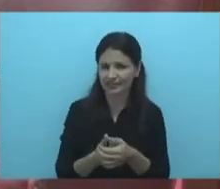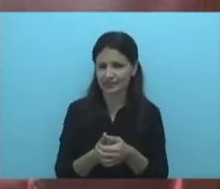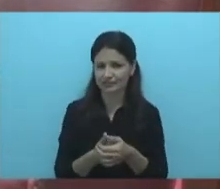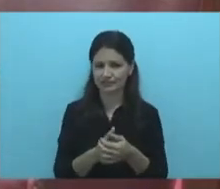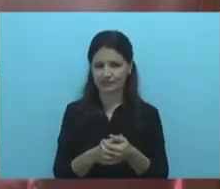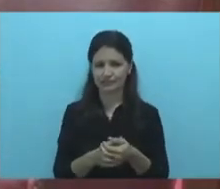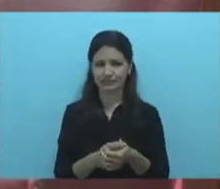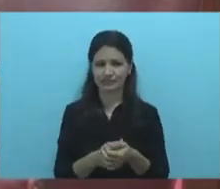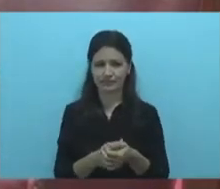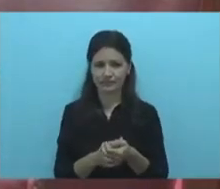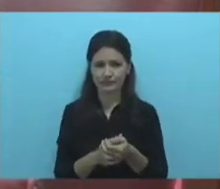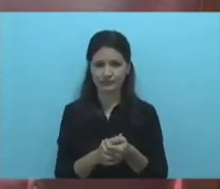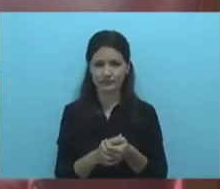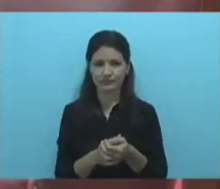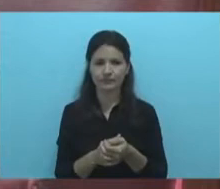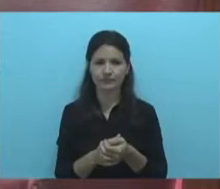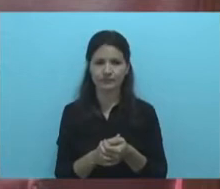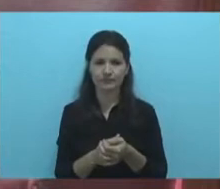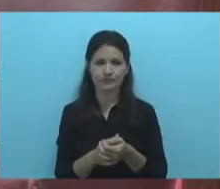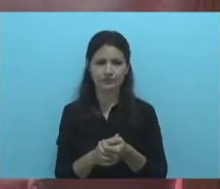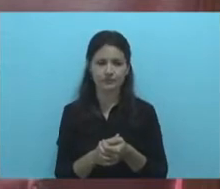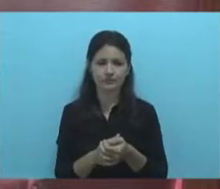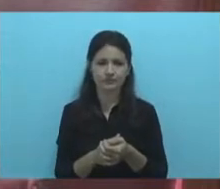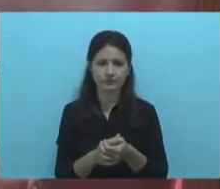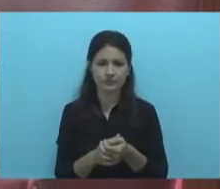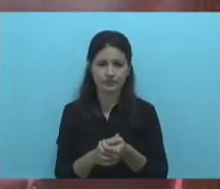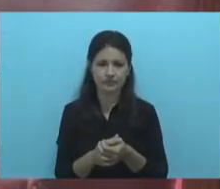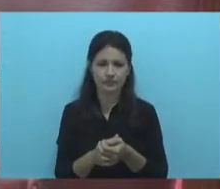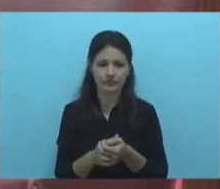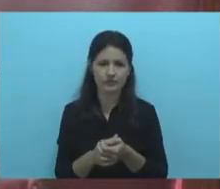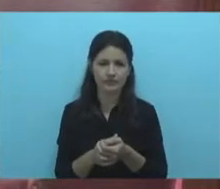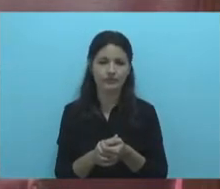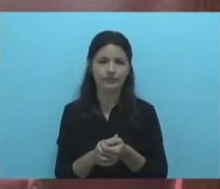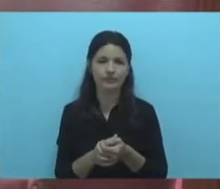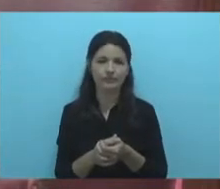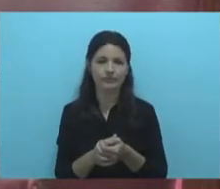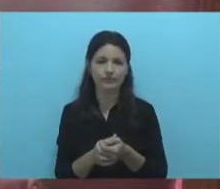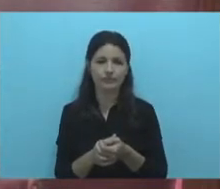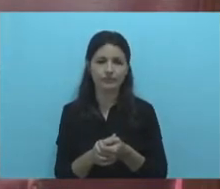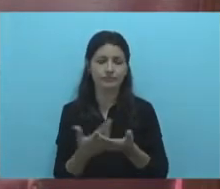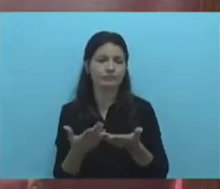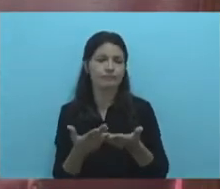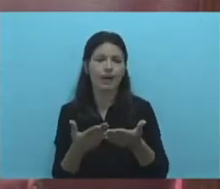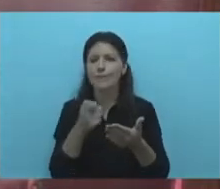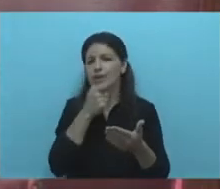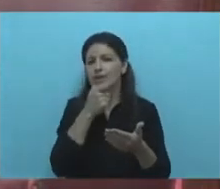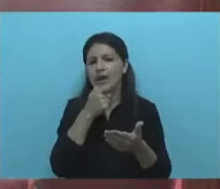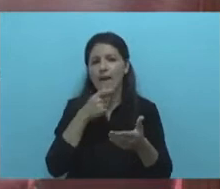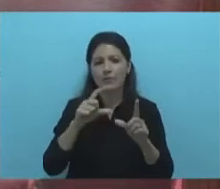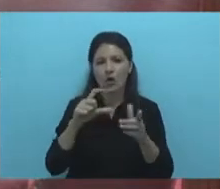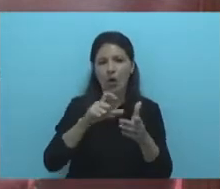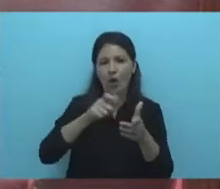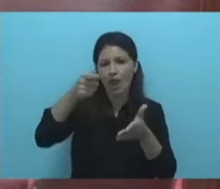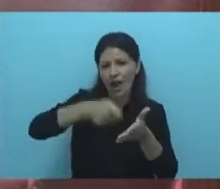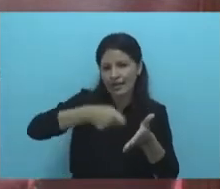no terminamos a veces de comprender muy bien cuáles son los impactos que eso nos genera en la economía, ¿no? Desde los intereses de una tarjeta de